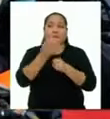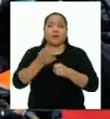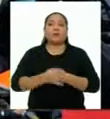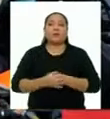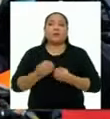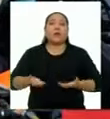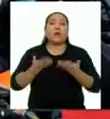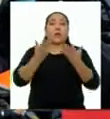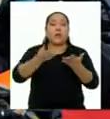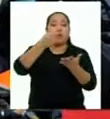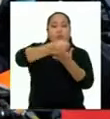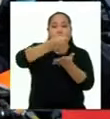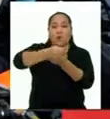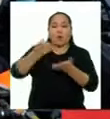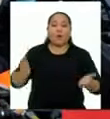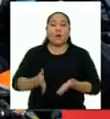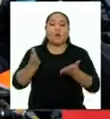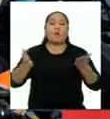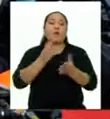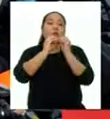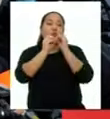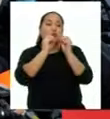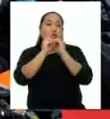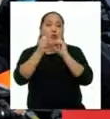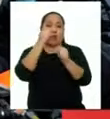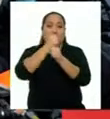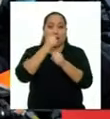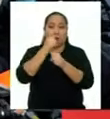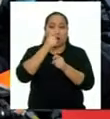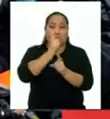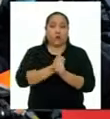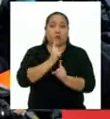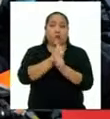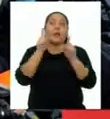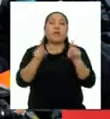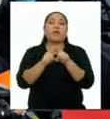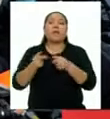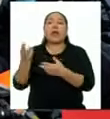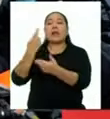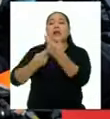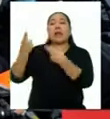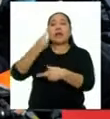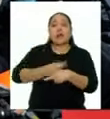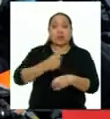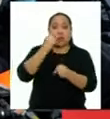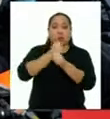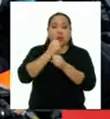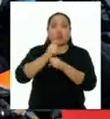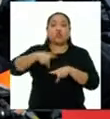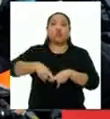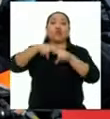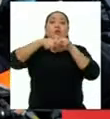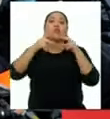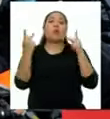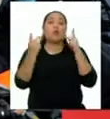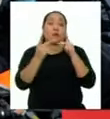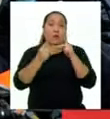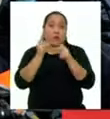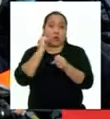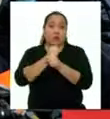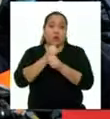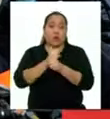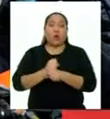se han otorgado subsidios para promover y preservar el empleo formal, así como incentivar el retorno de trabajadores bajo suspensión perfecta de labores